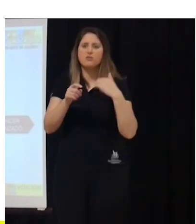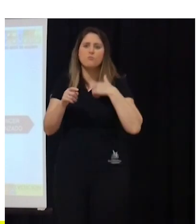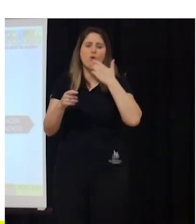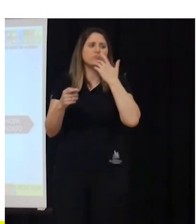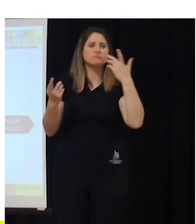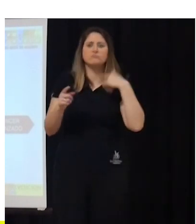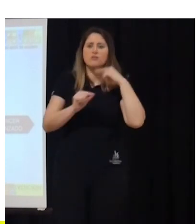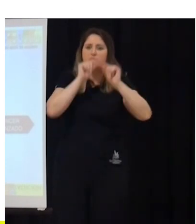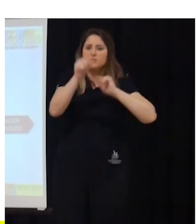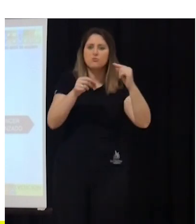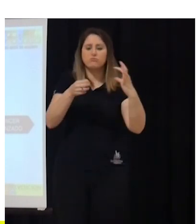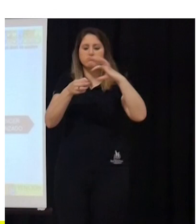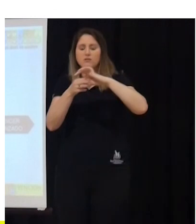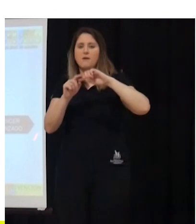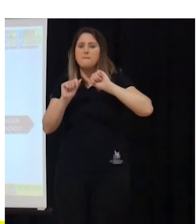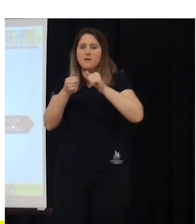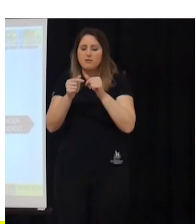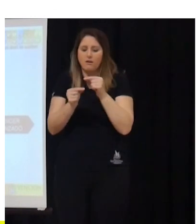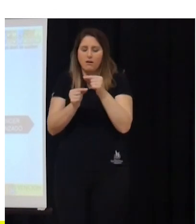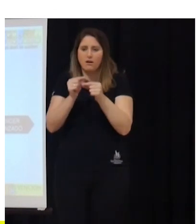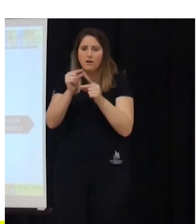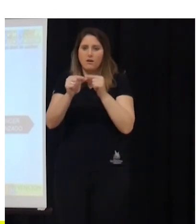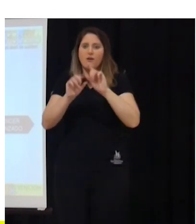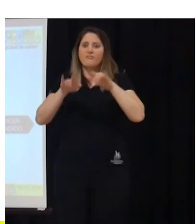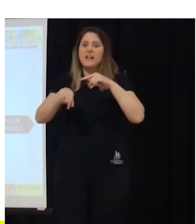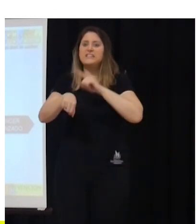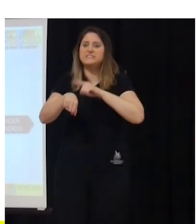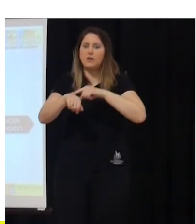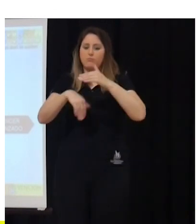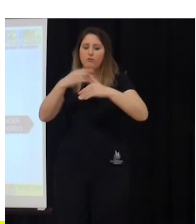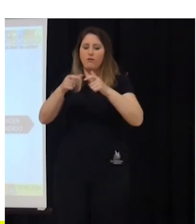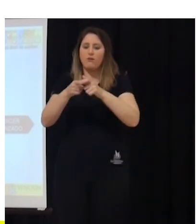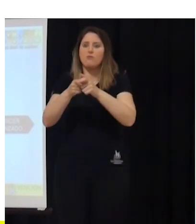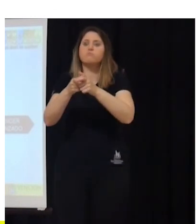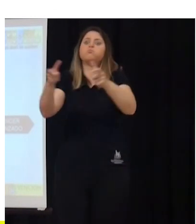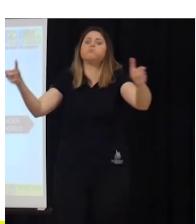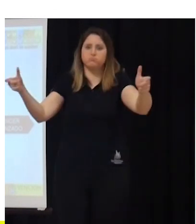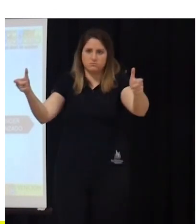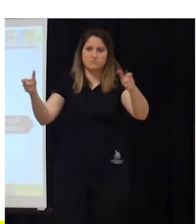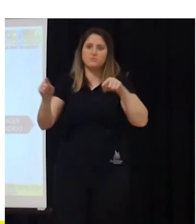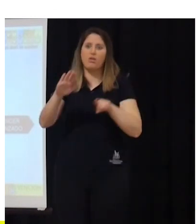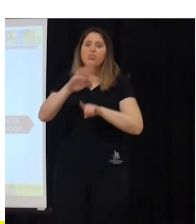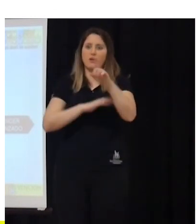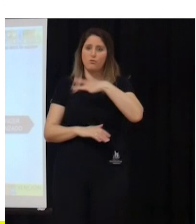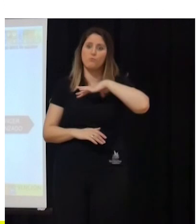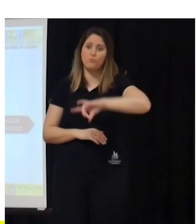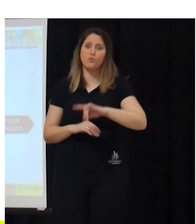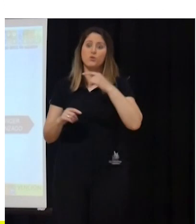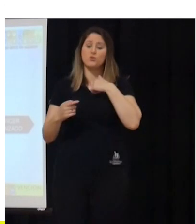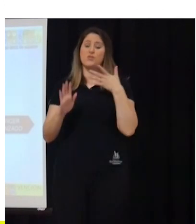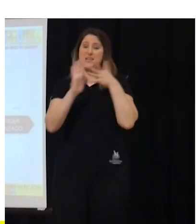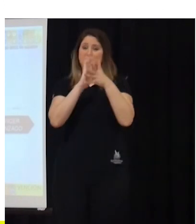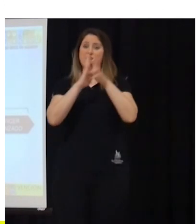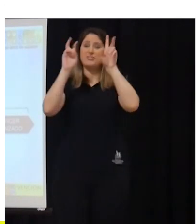un cáncer en su fase inicial y al cabo del tiempo acabaría desarrollando un cáncer avanzado. Cuando hablamos de prevención